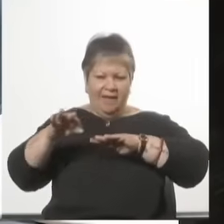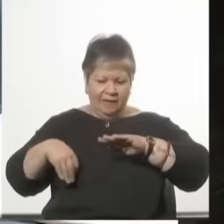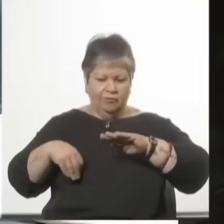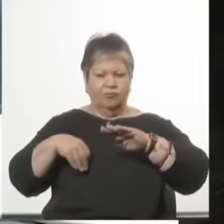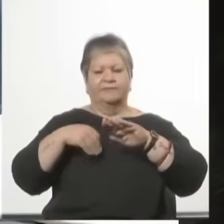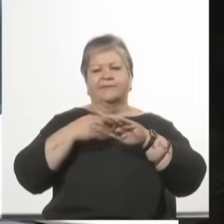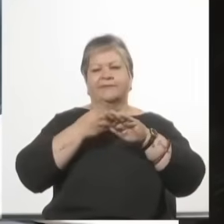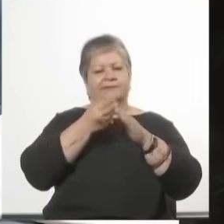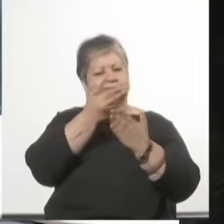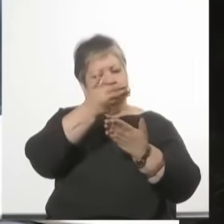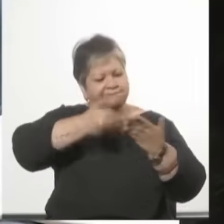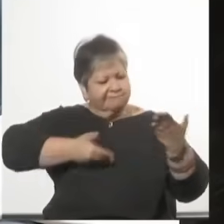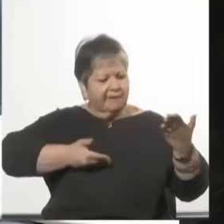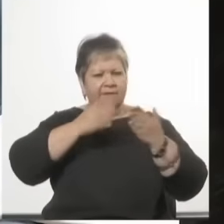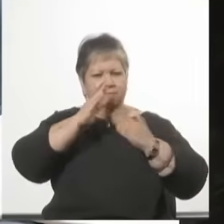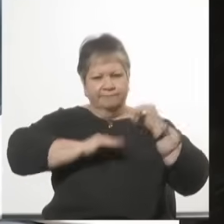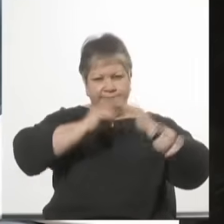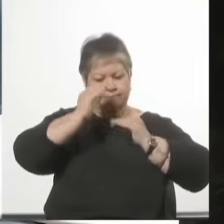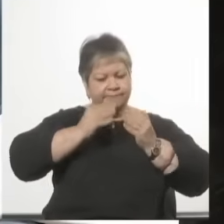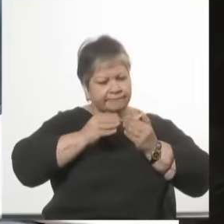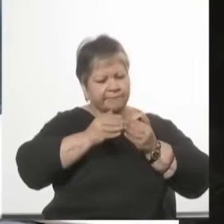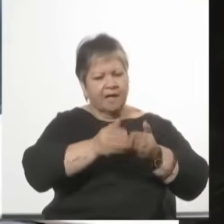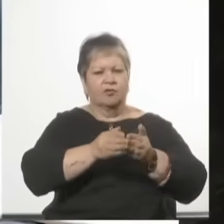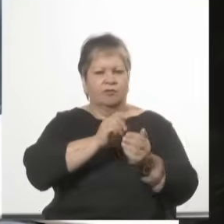oficiales, informes de los inspectores.